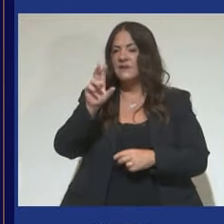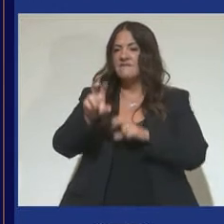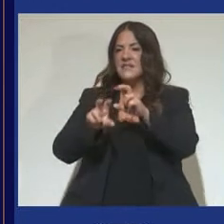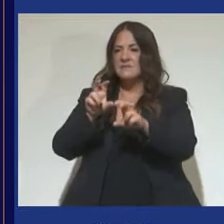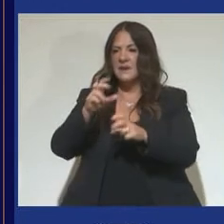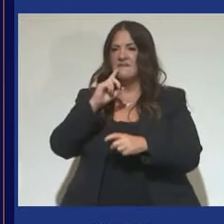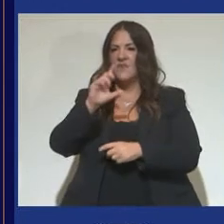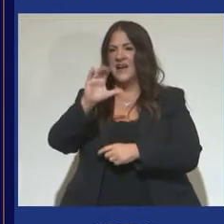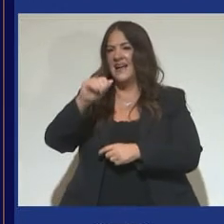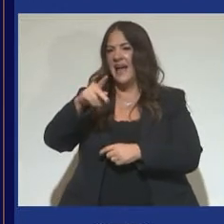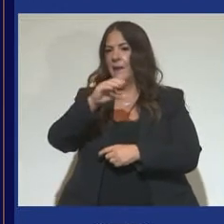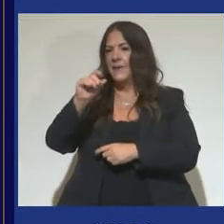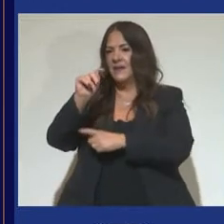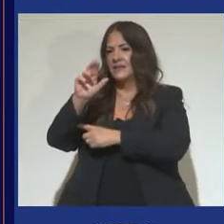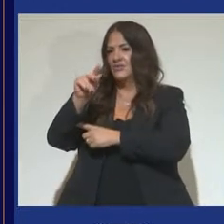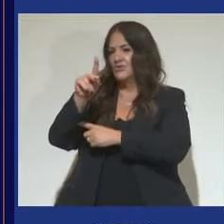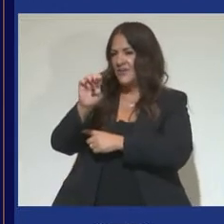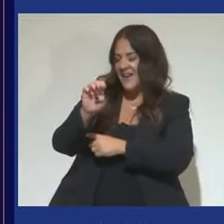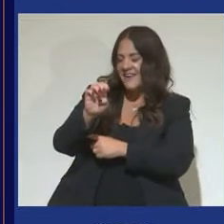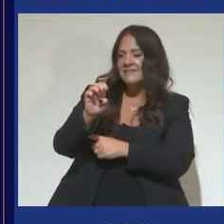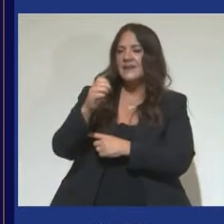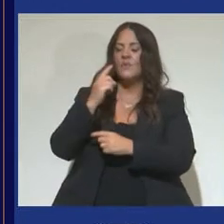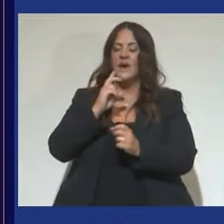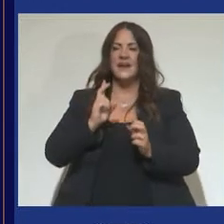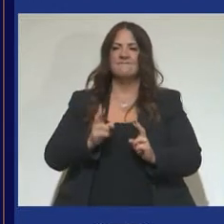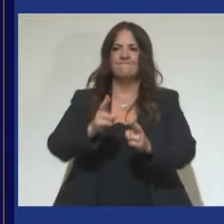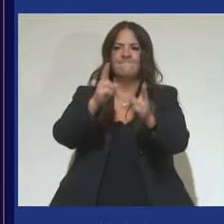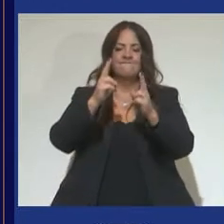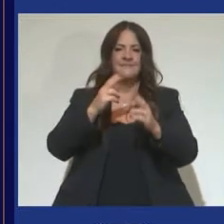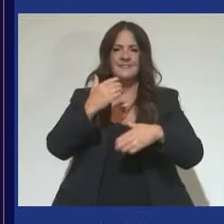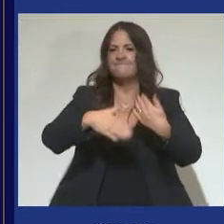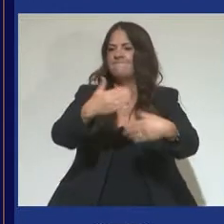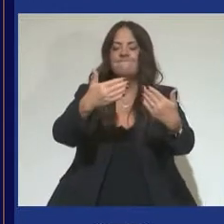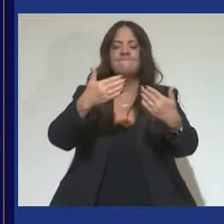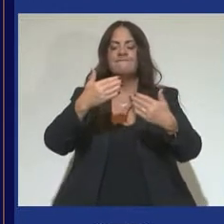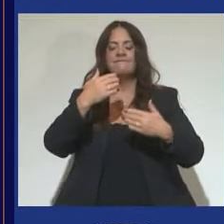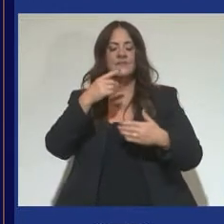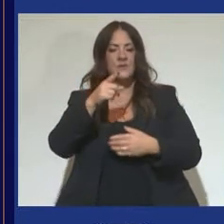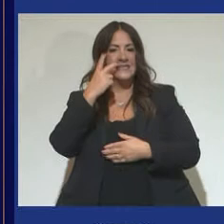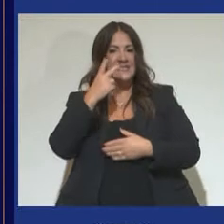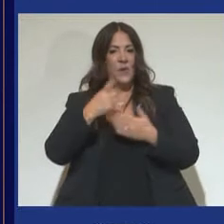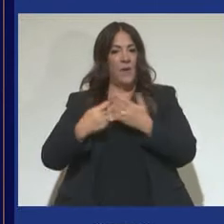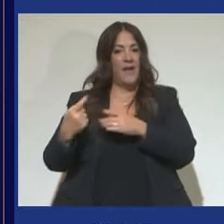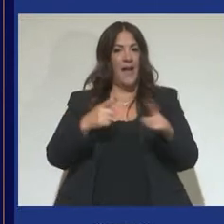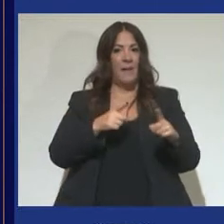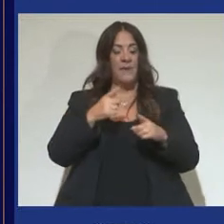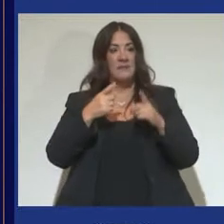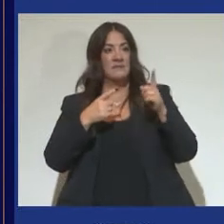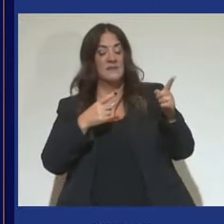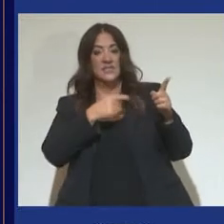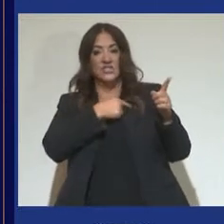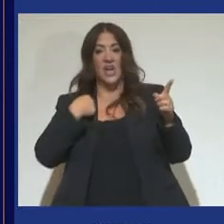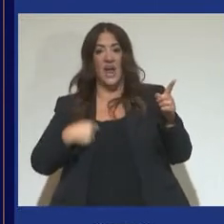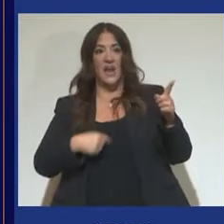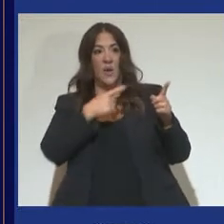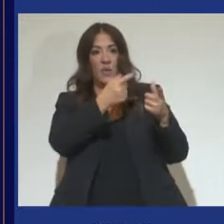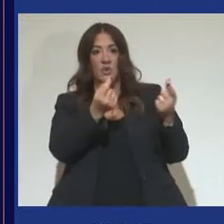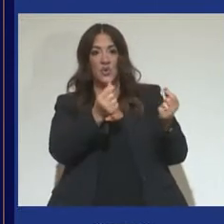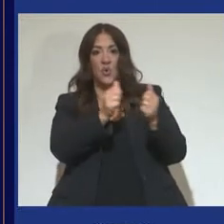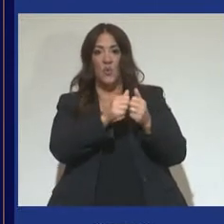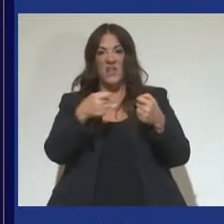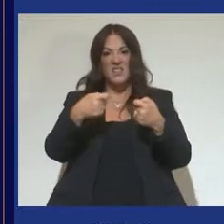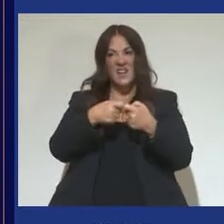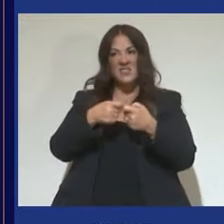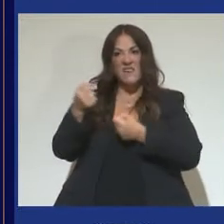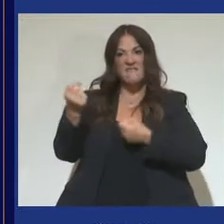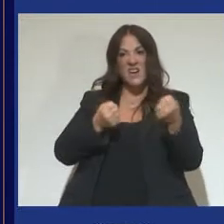de las subastas nos permitió tener un superávit de 1.4 mil millones de dólares y seguiremos con lo que está haciendo china con los